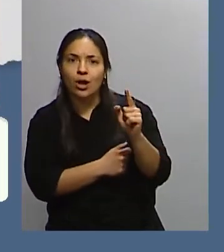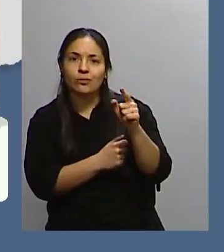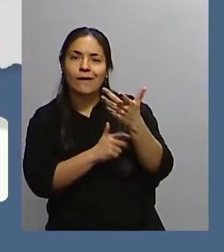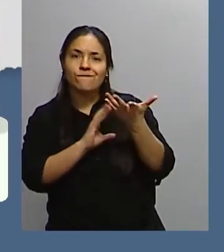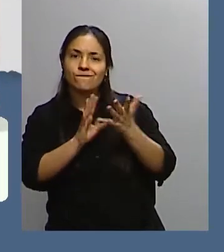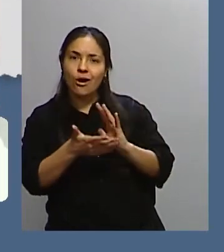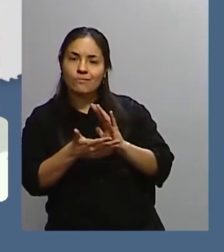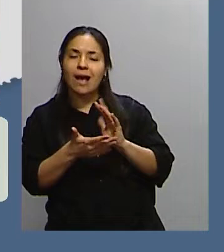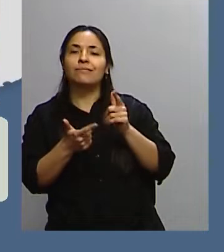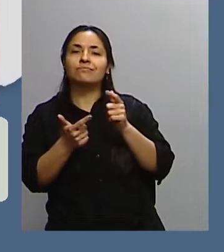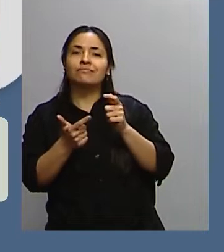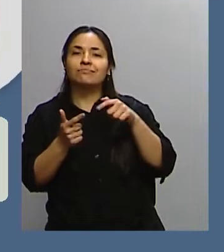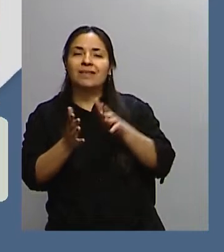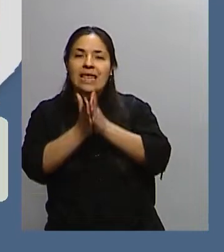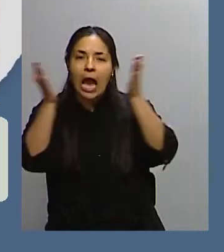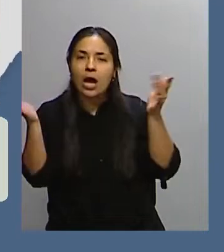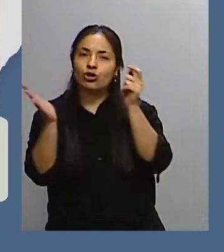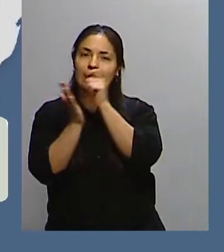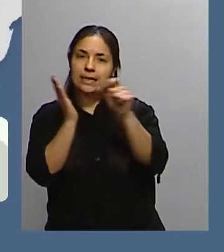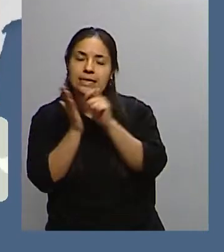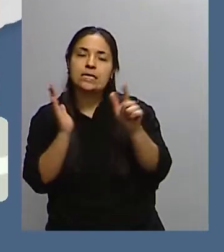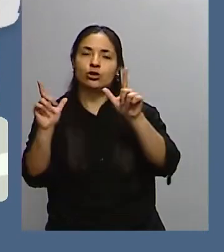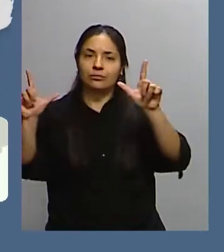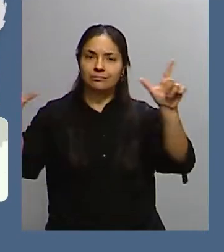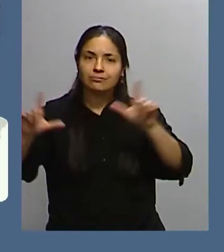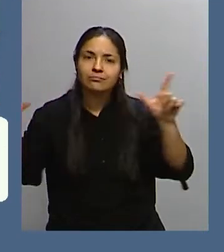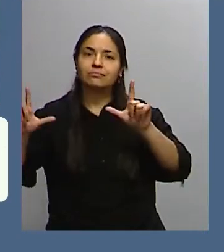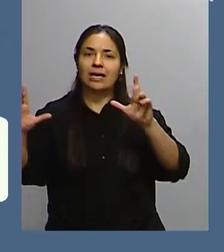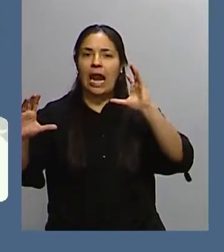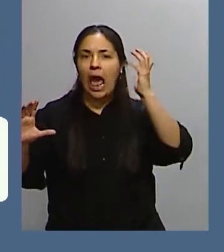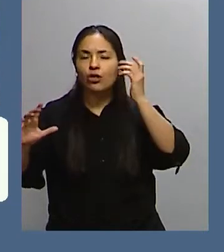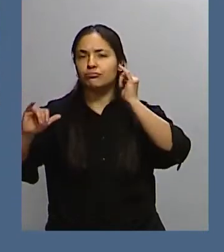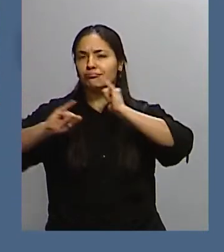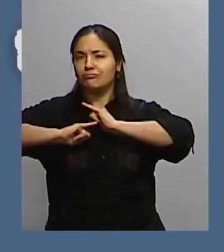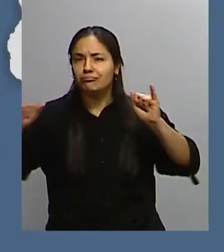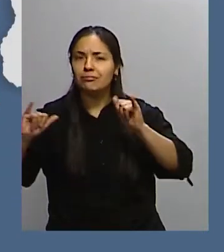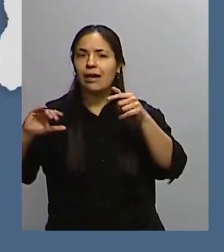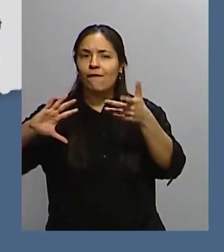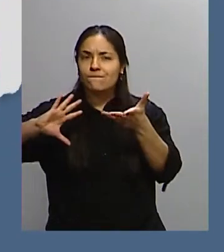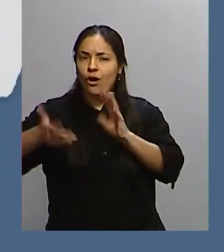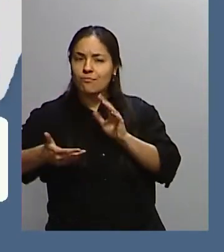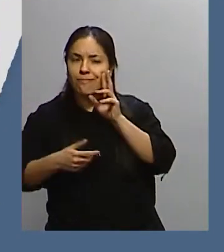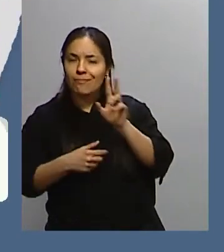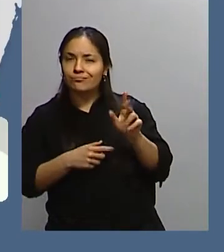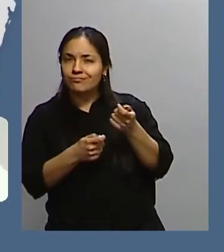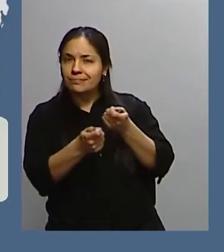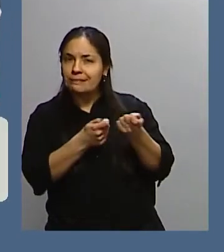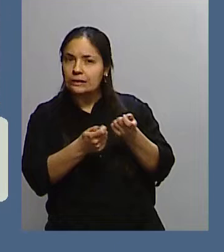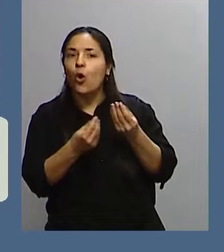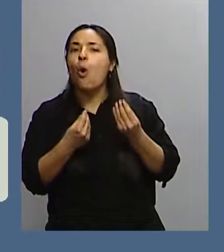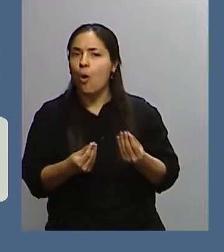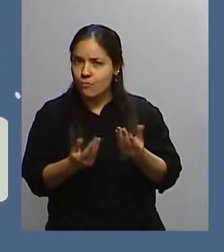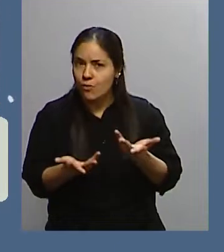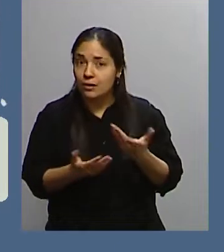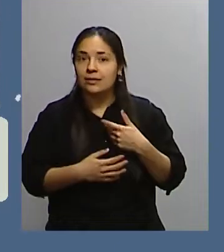prensa escrita, la televisión y las grandes cadenas de radio, lo manejan de una forma que ha sido